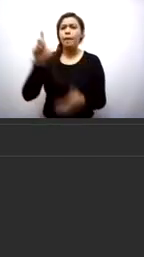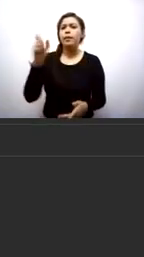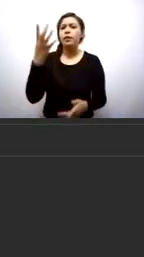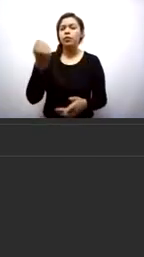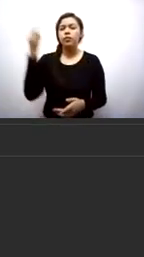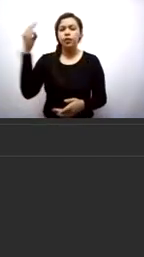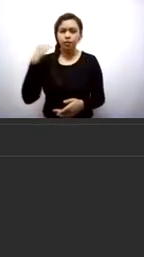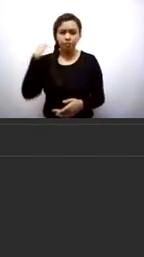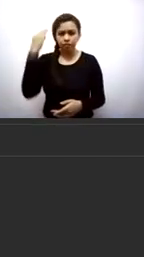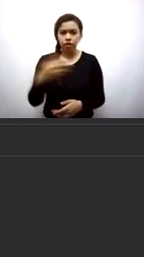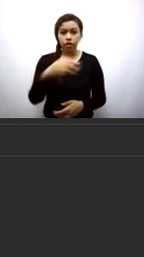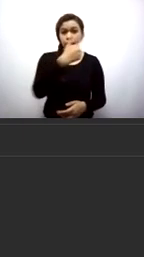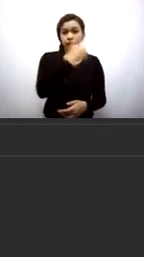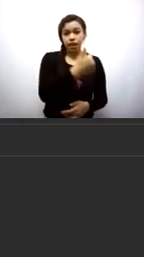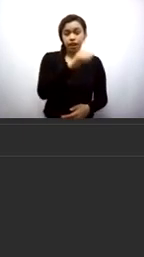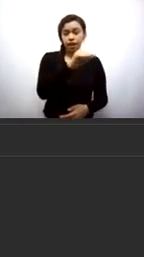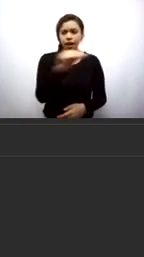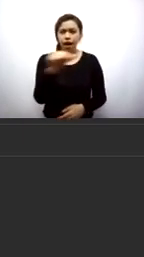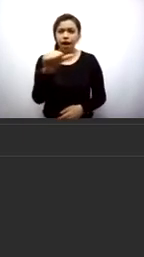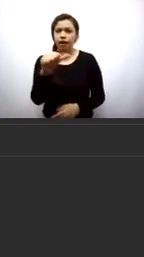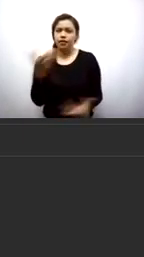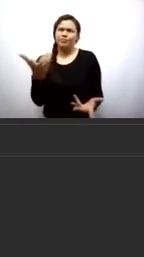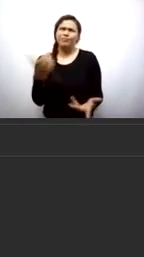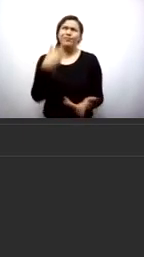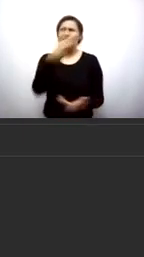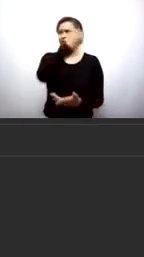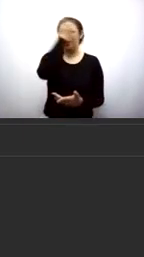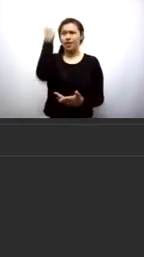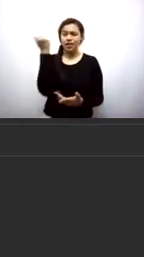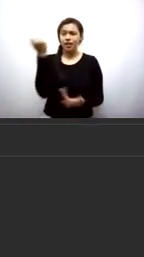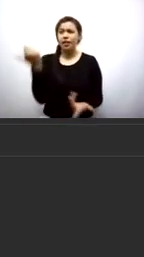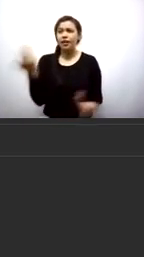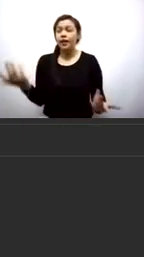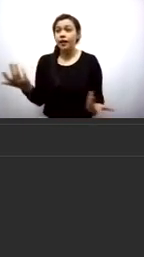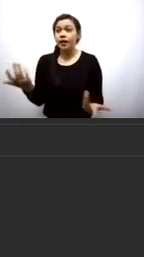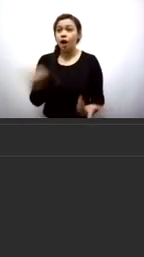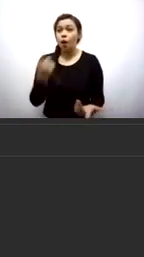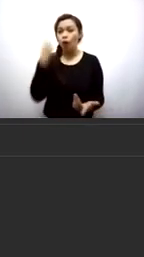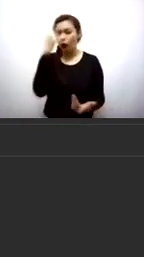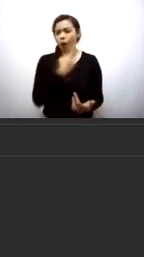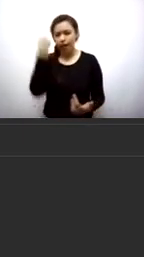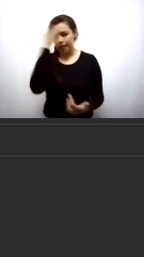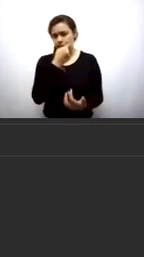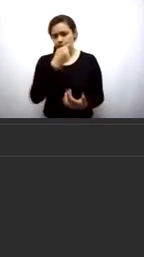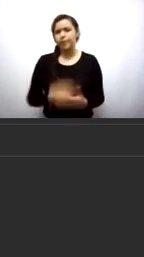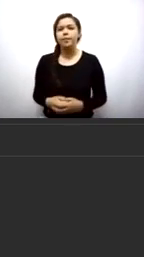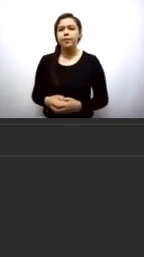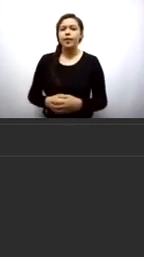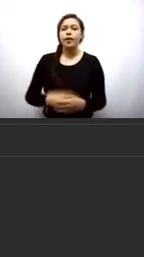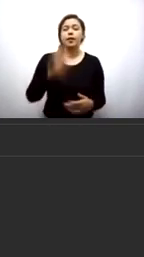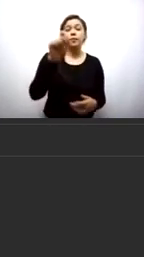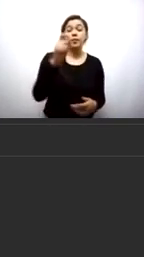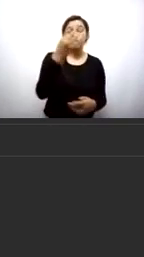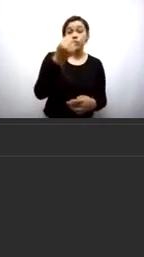de 6 a, no sé, programémoslo para 1 hora. 29 de